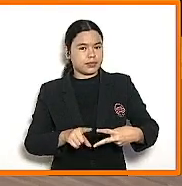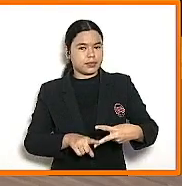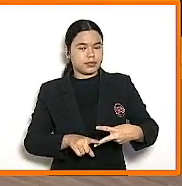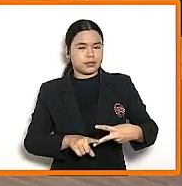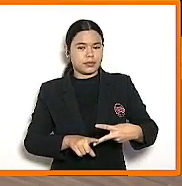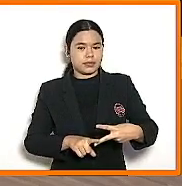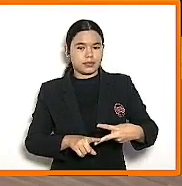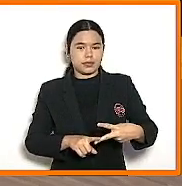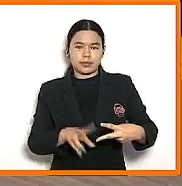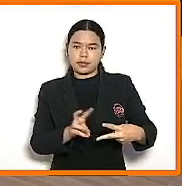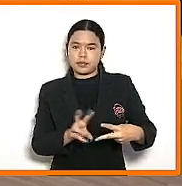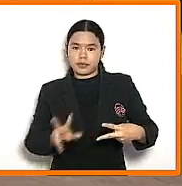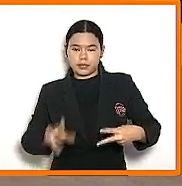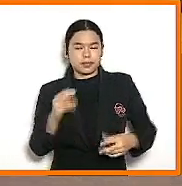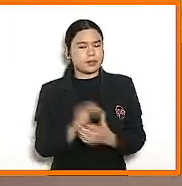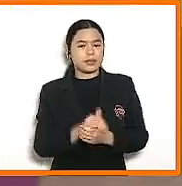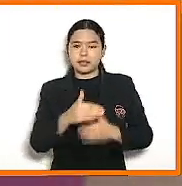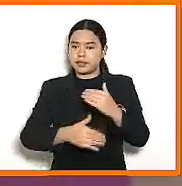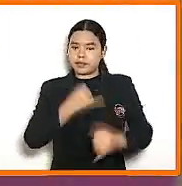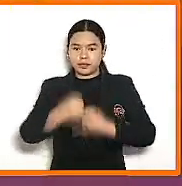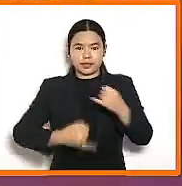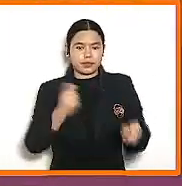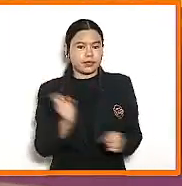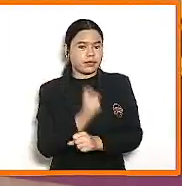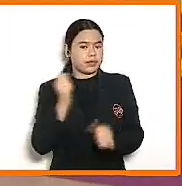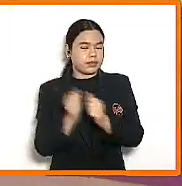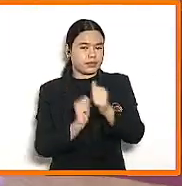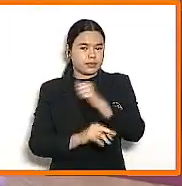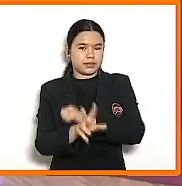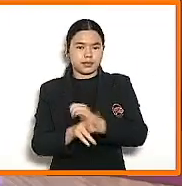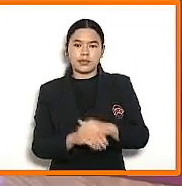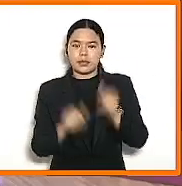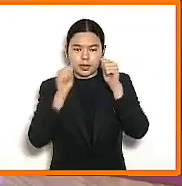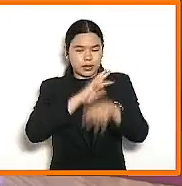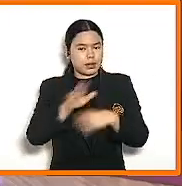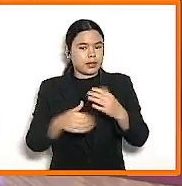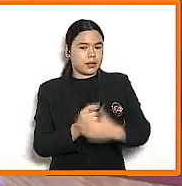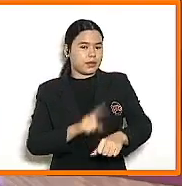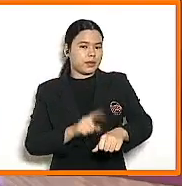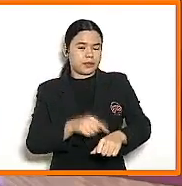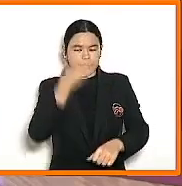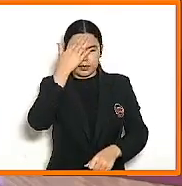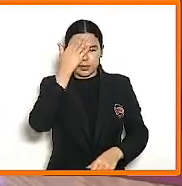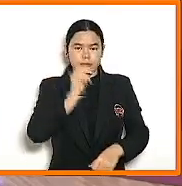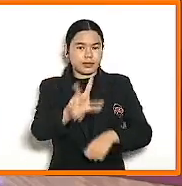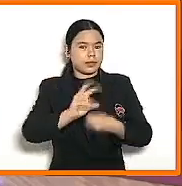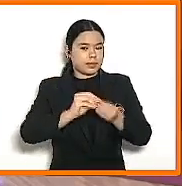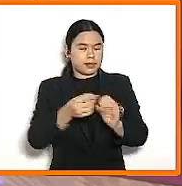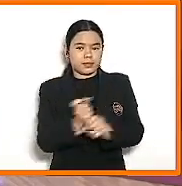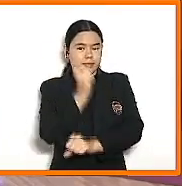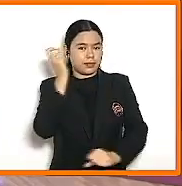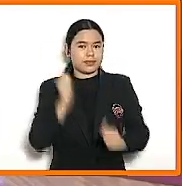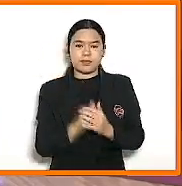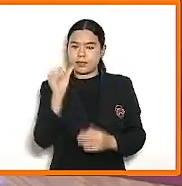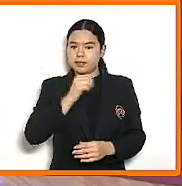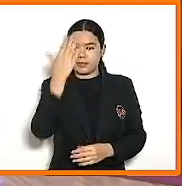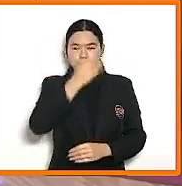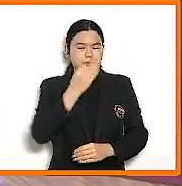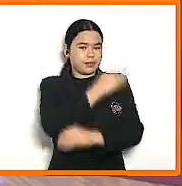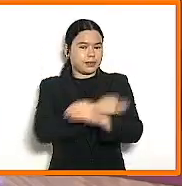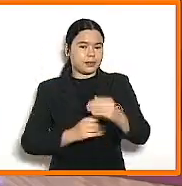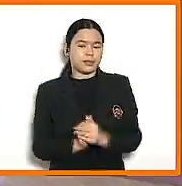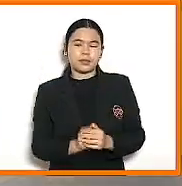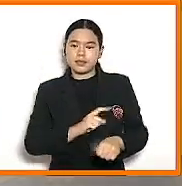2, 63. Continuamos pegando y ganando con Pega 3, así que atentos, porque se vienen tus tres números favorecidos en esta hermosa